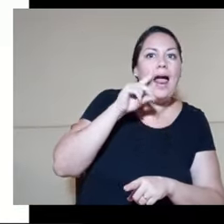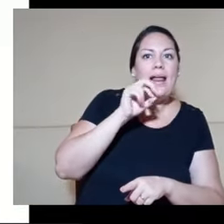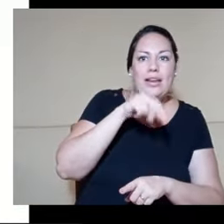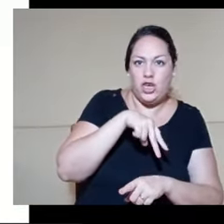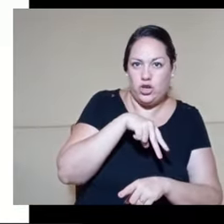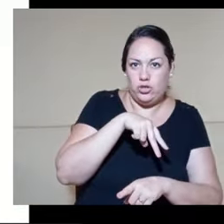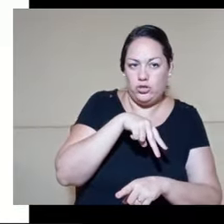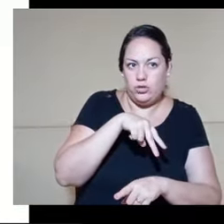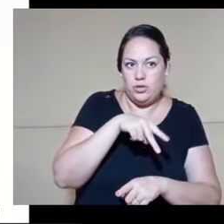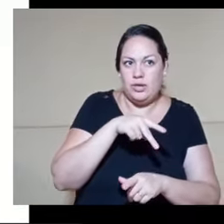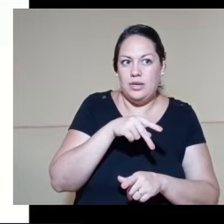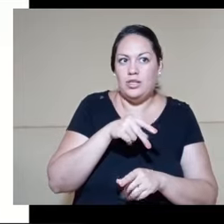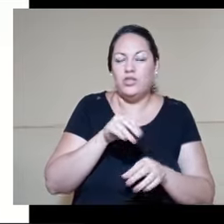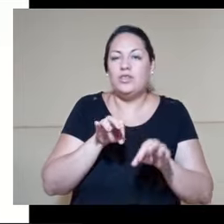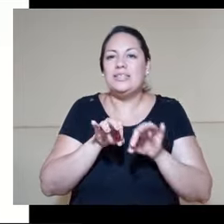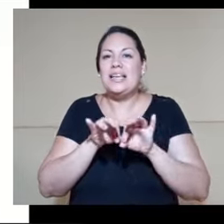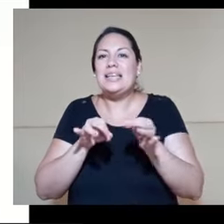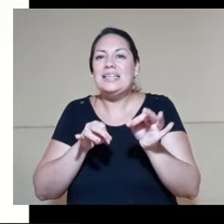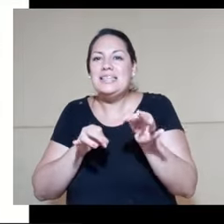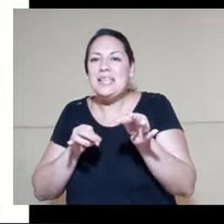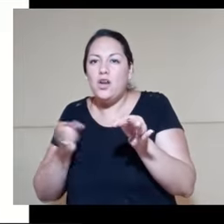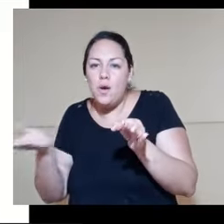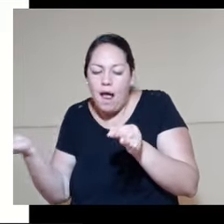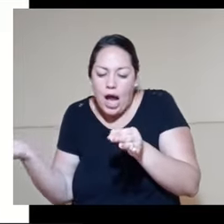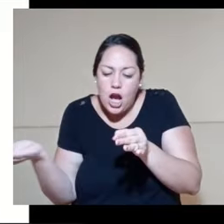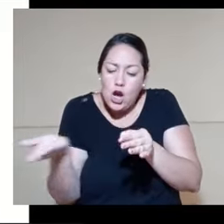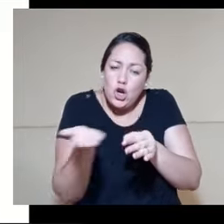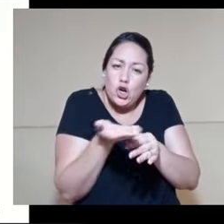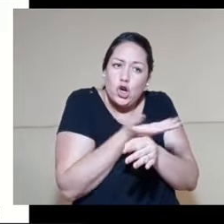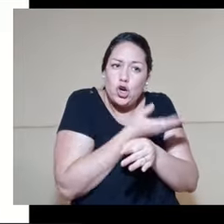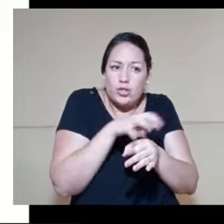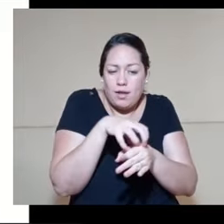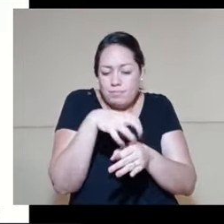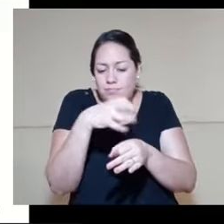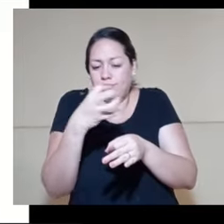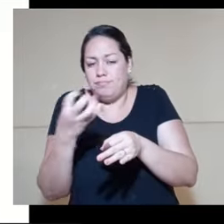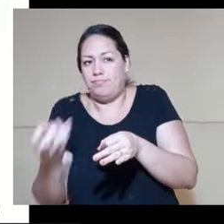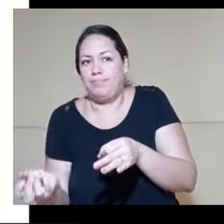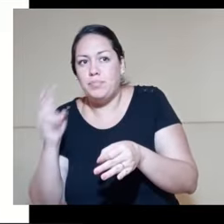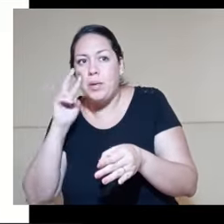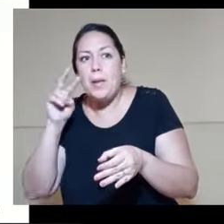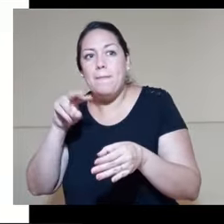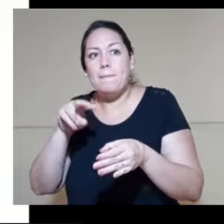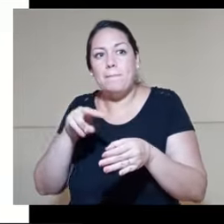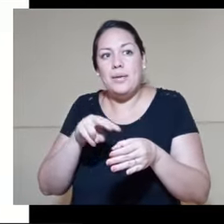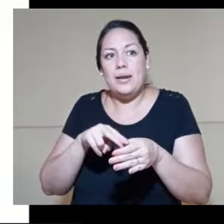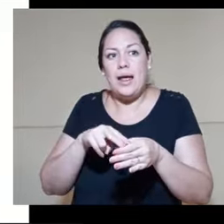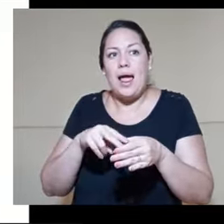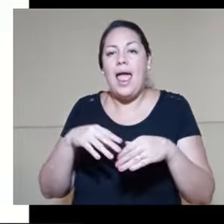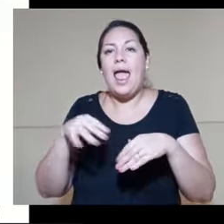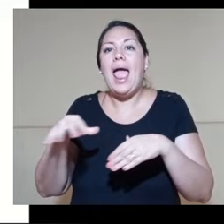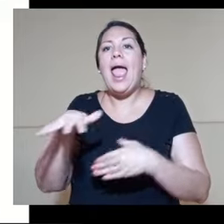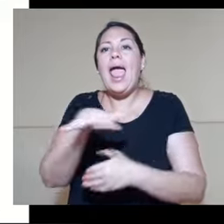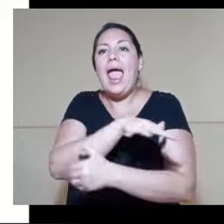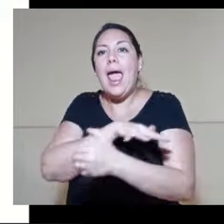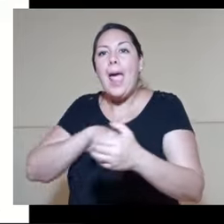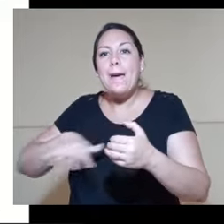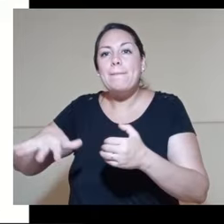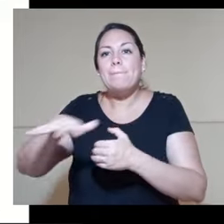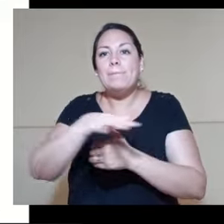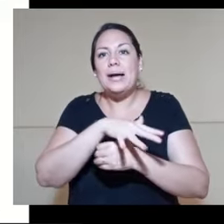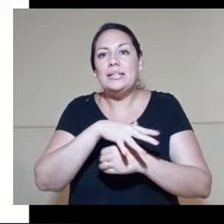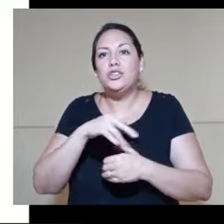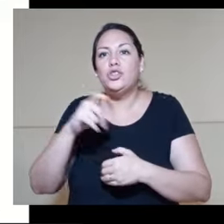Nosotros acá tenemos, por ejemplo, un corte de una membrana celular, ¿sí? Esta es la célula, ¿no es cierto? Para acá afuera es el